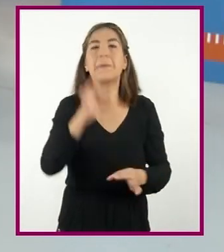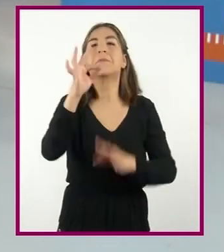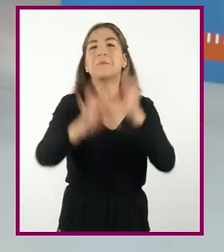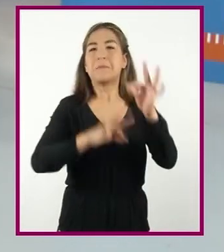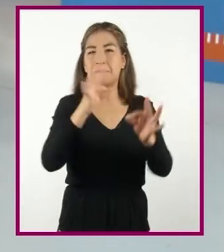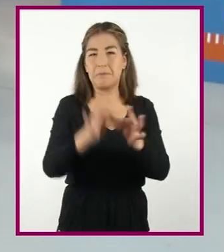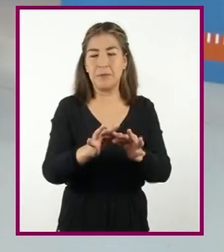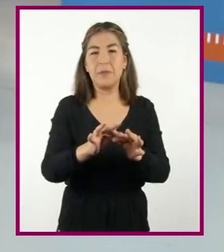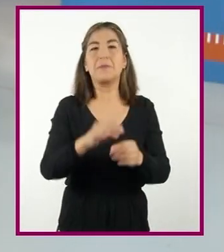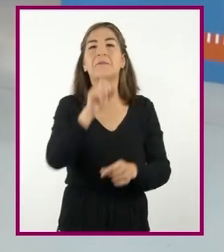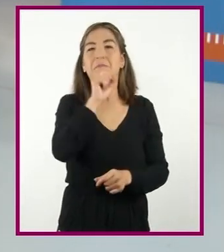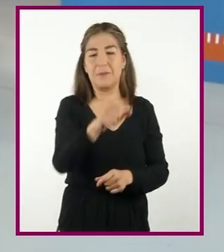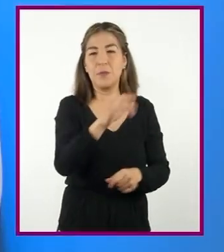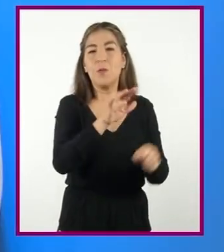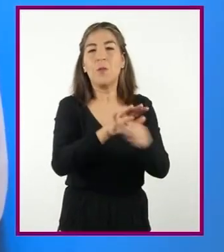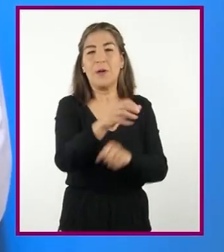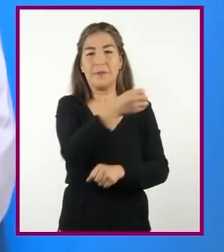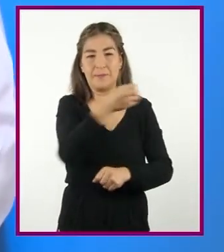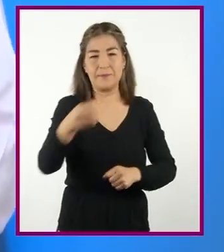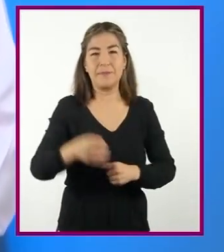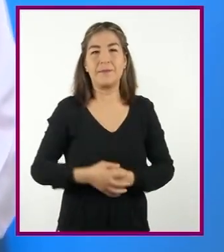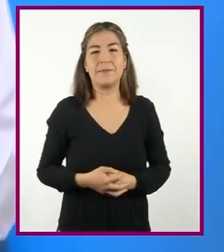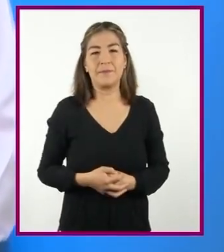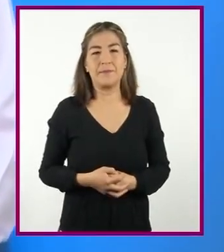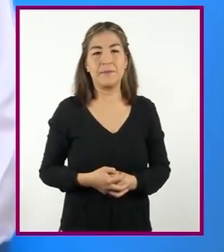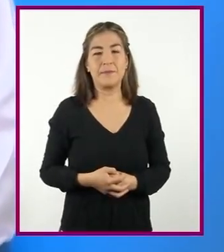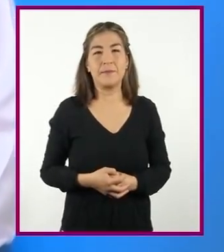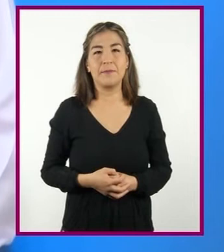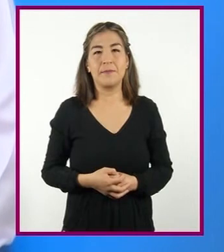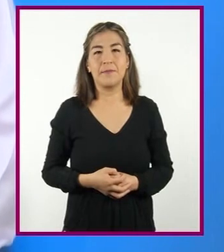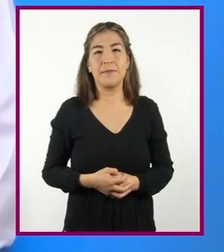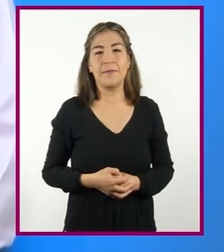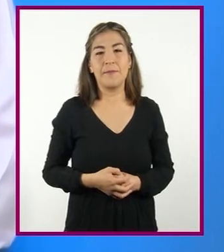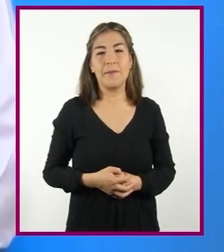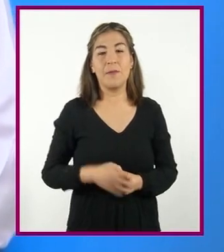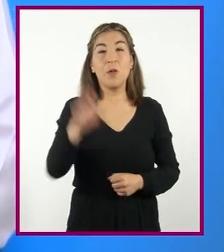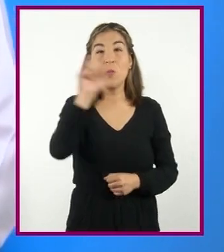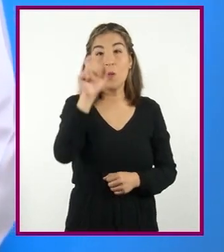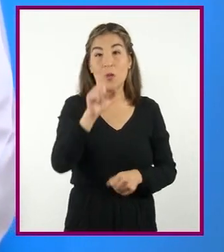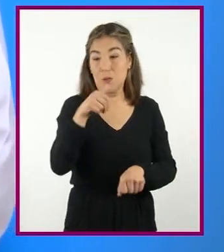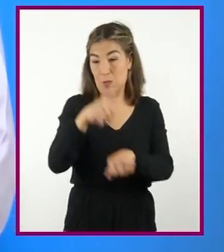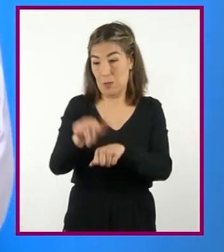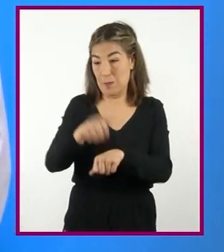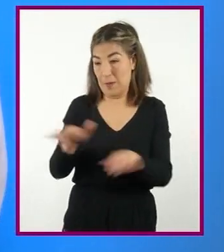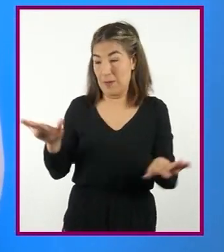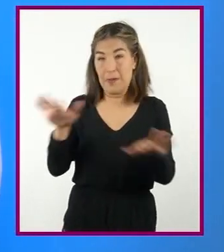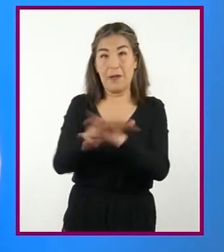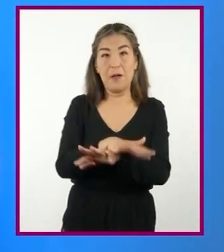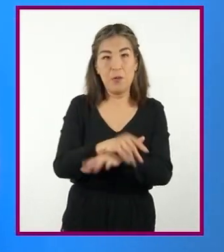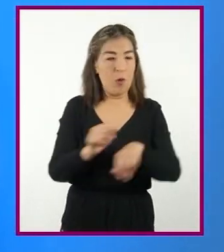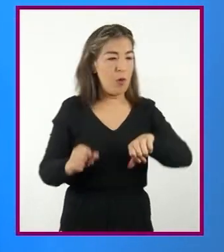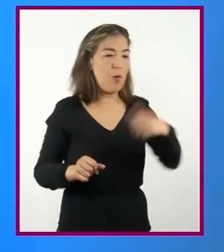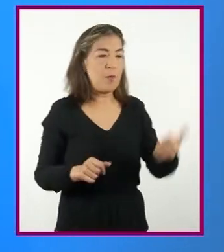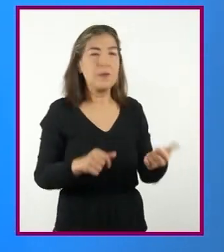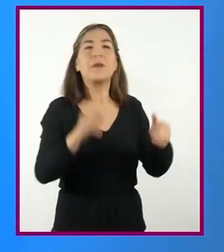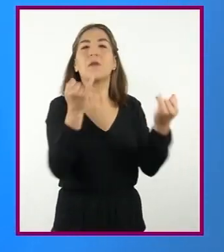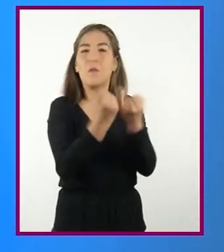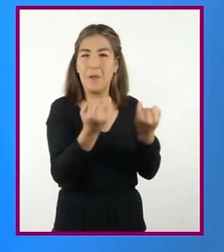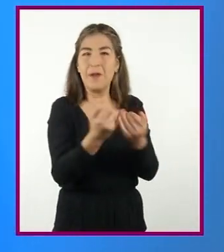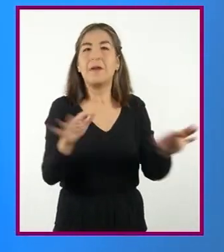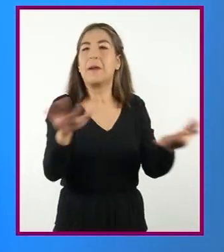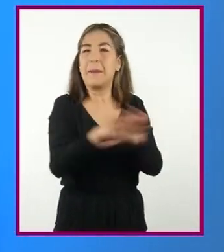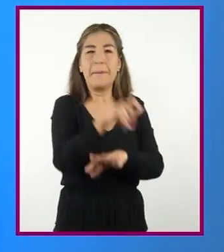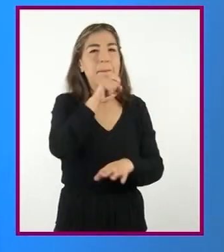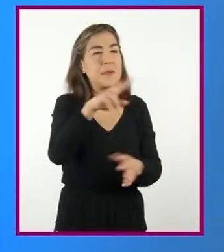con las siguientes condiciones. Cuando una de las magnitudes cambia, la otra se modifica en la misma